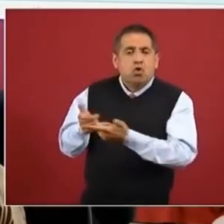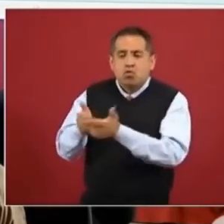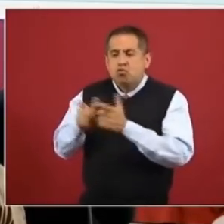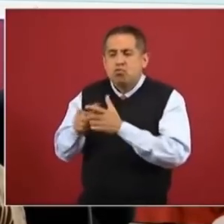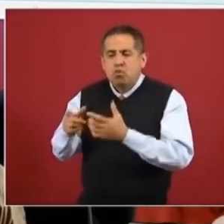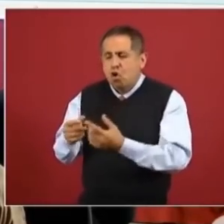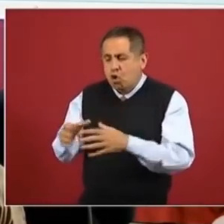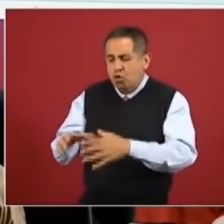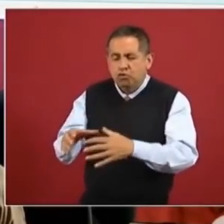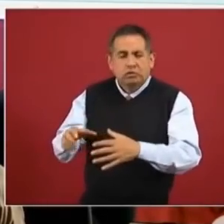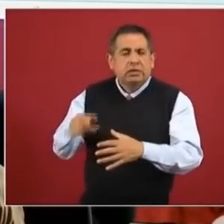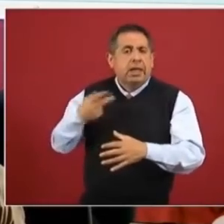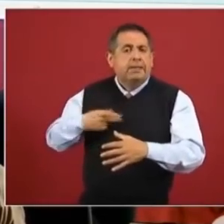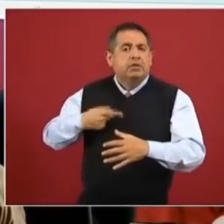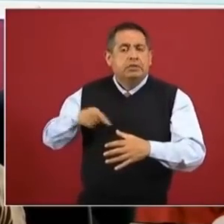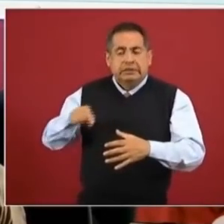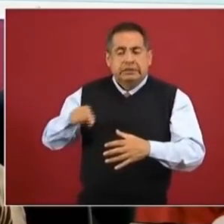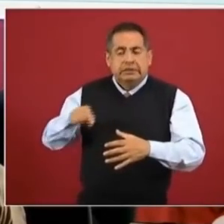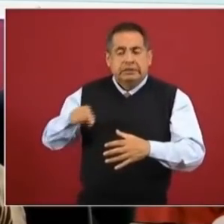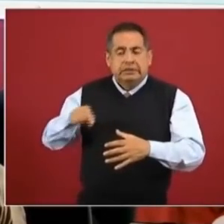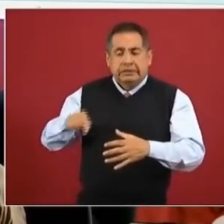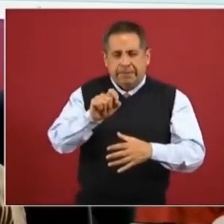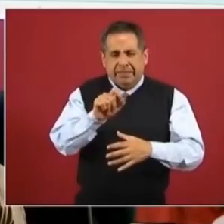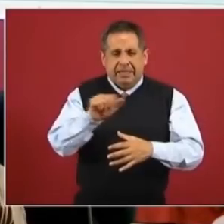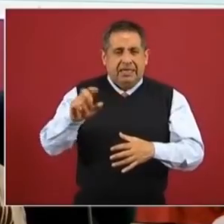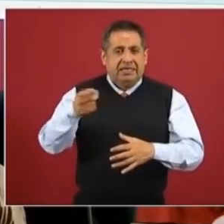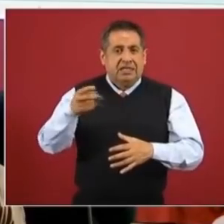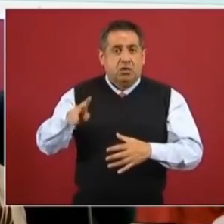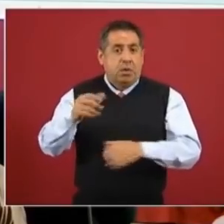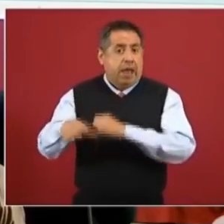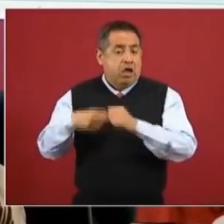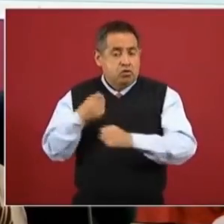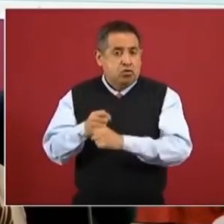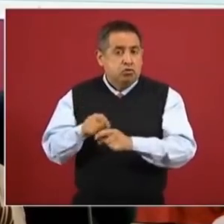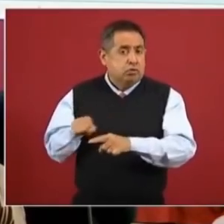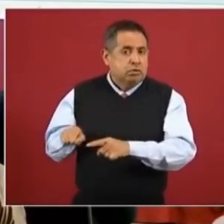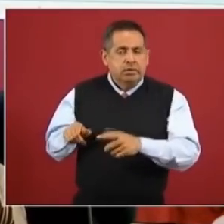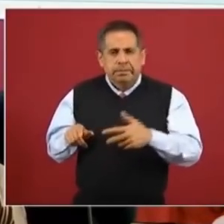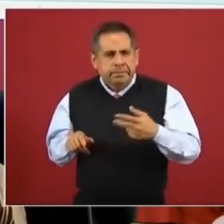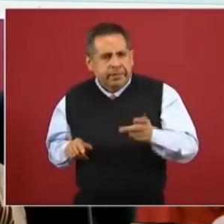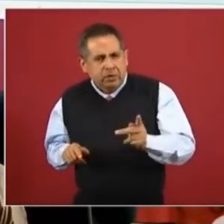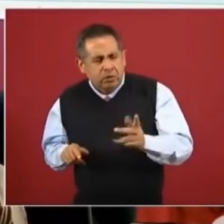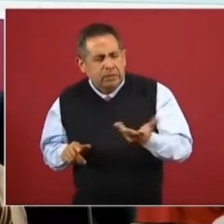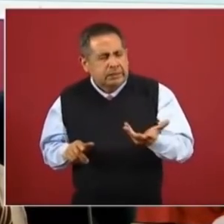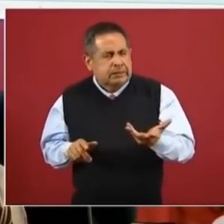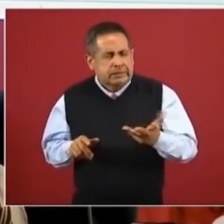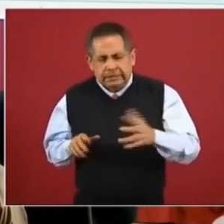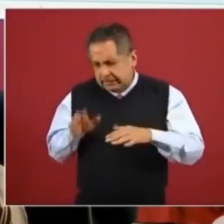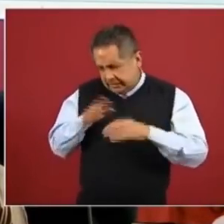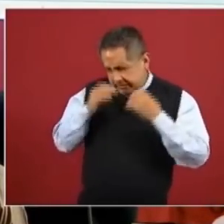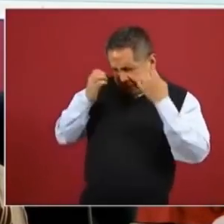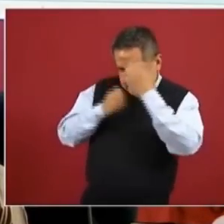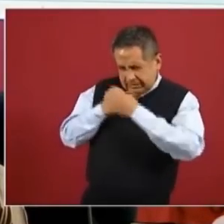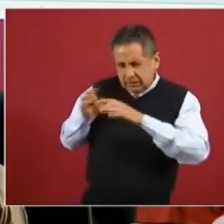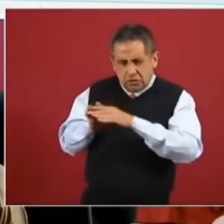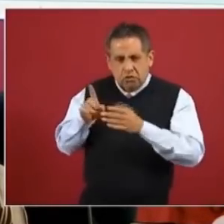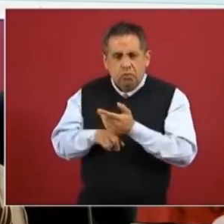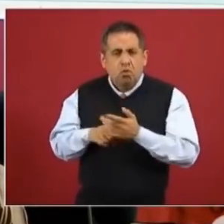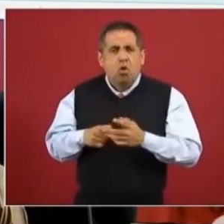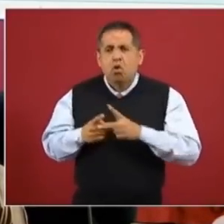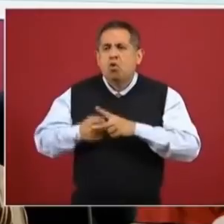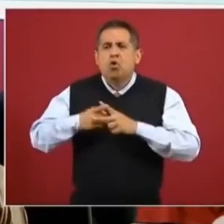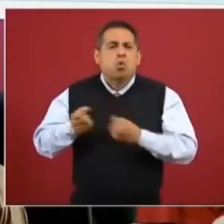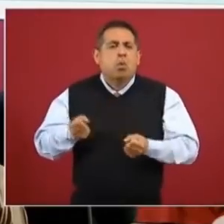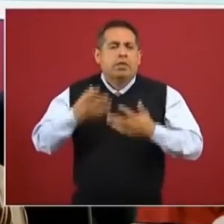de edad que son personas que tenían entre 20 y 39 años. Sin embargo, cuando nosotros lo vemos por tasa de